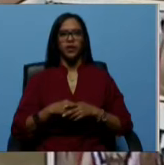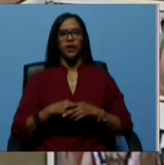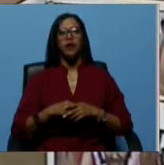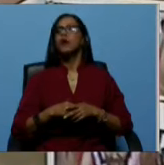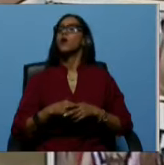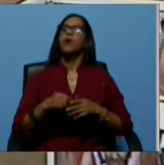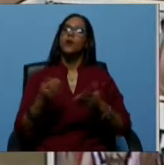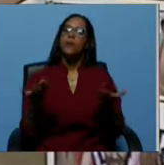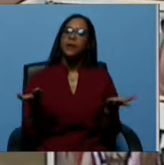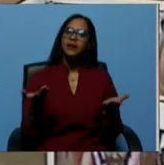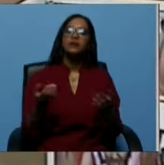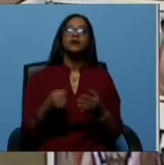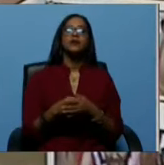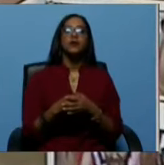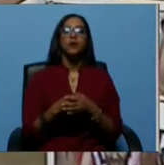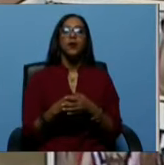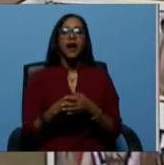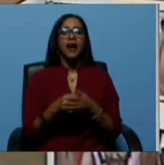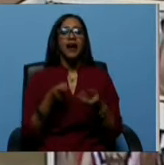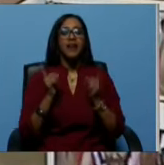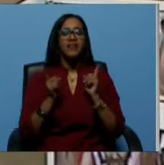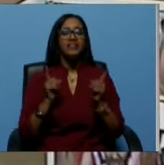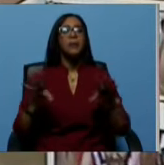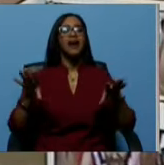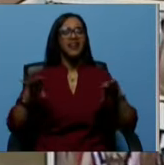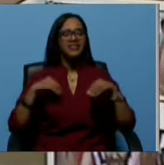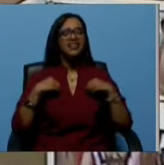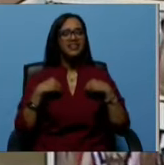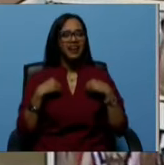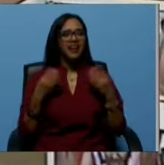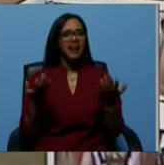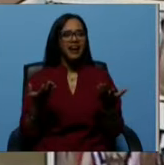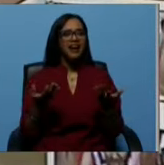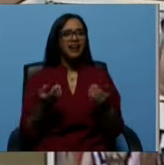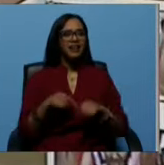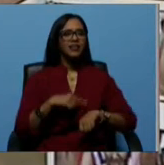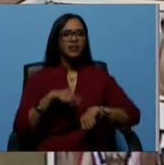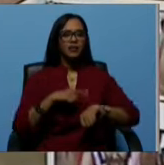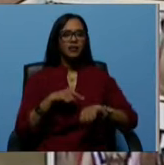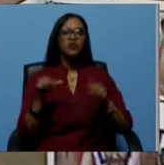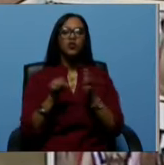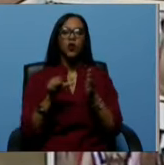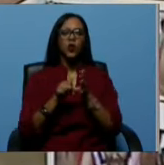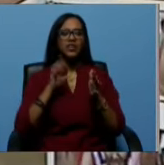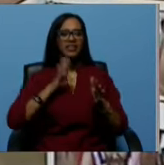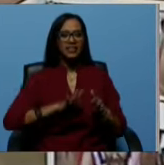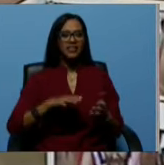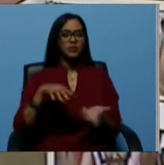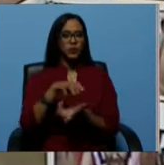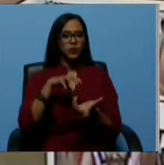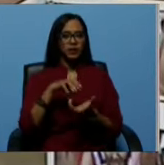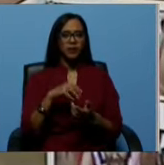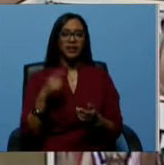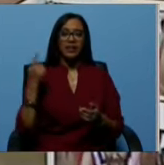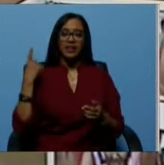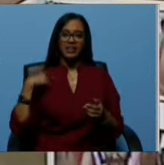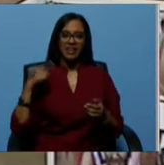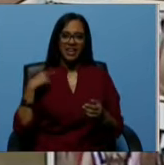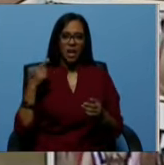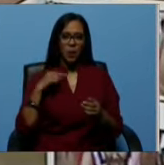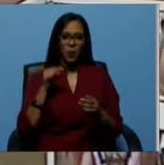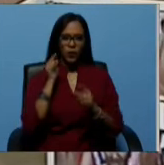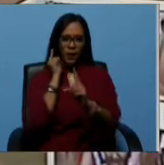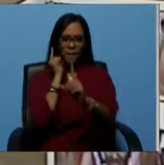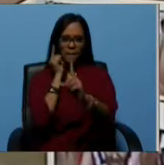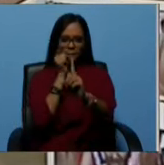tarda mucho en reconocer dónde está ese flagelo. Tenemos que afinar el pulso,